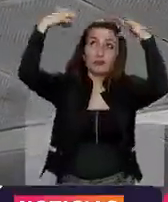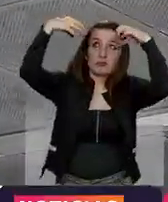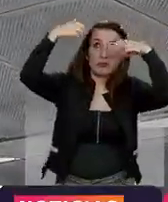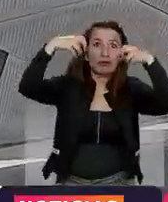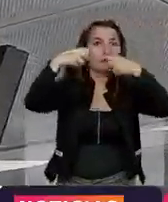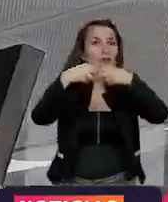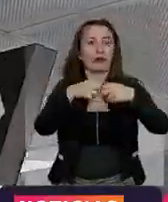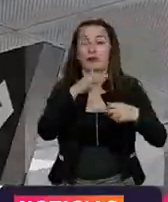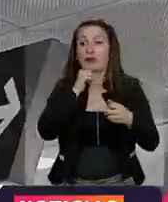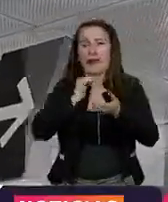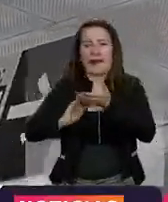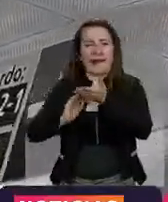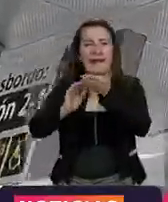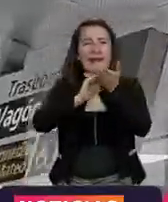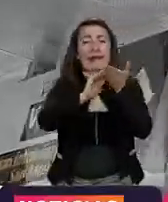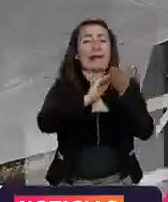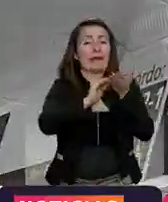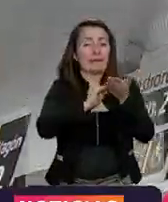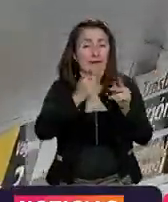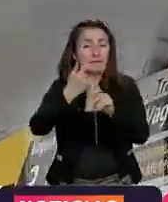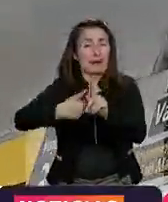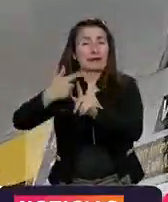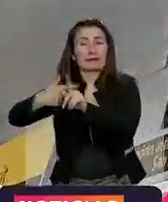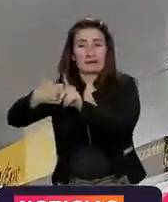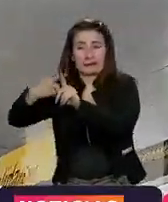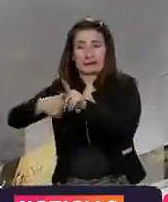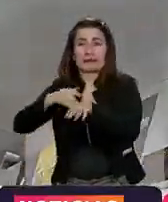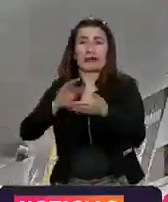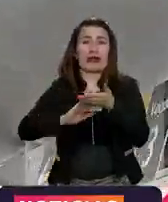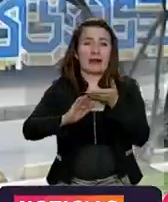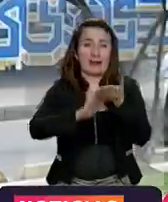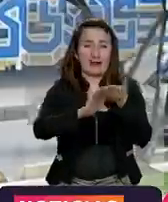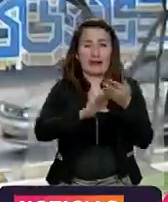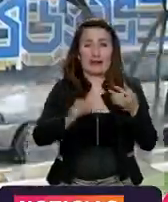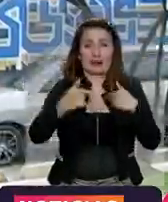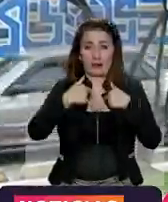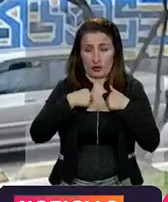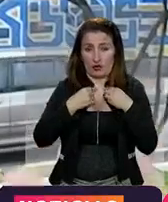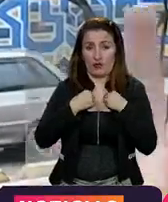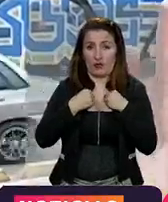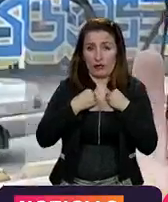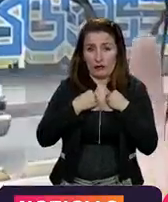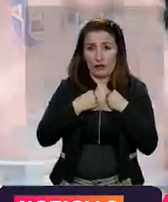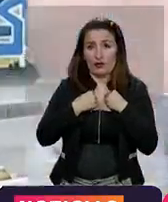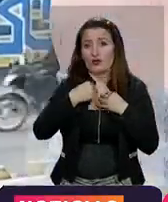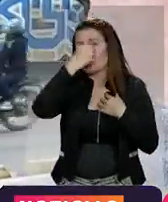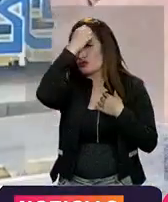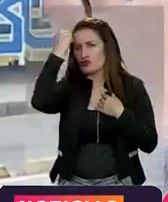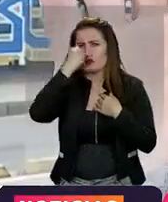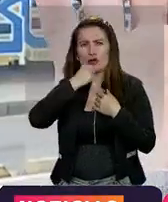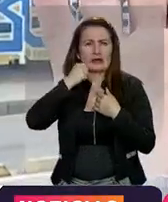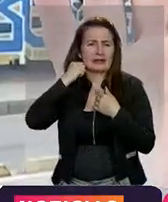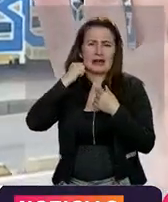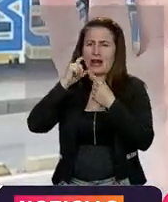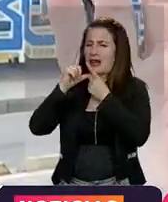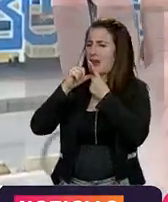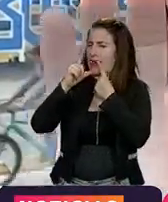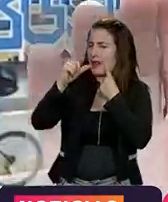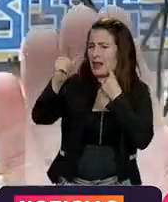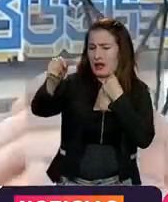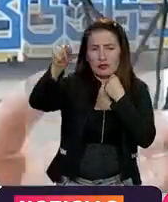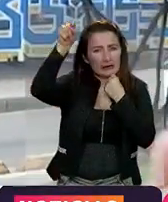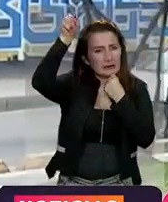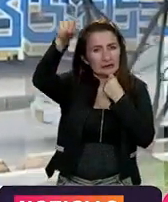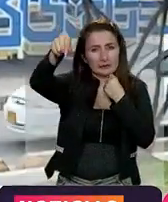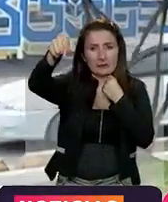preocupa porque los arreglos pueden tardar meses. Por lo menos yo vivo en una parte de Soacha muy al rincón